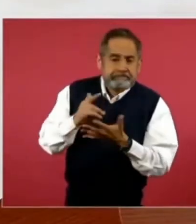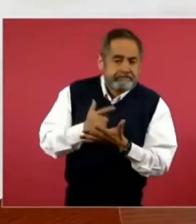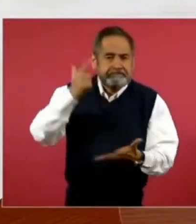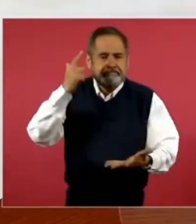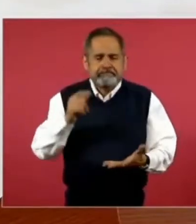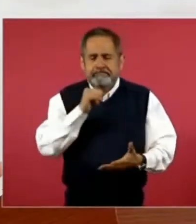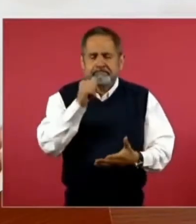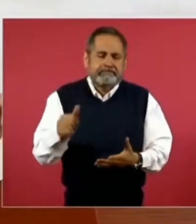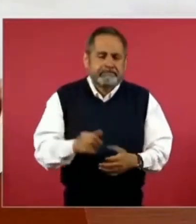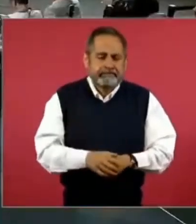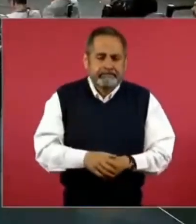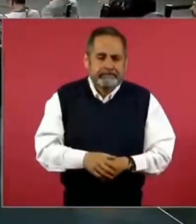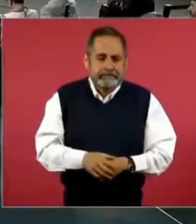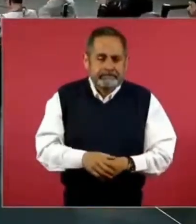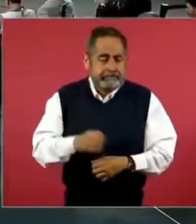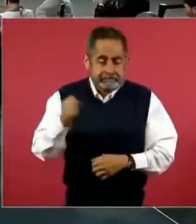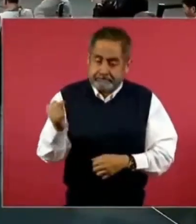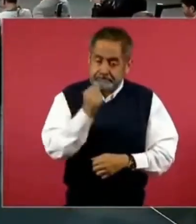Afortunadamente,